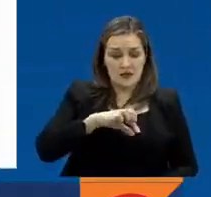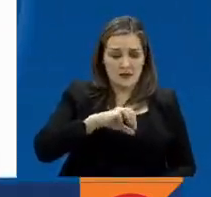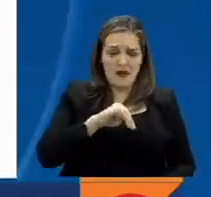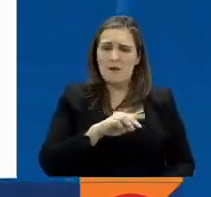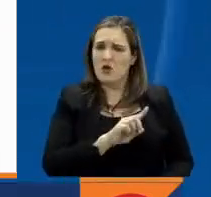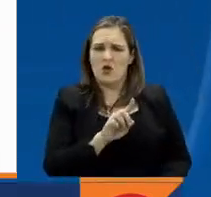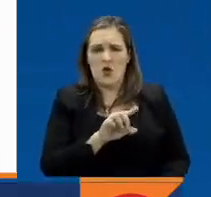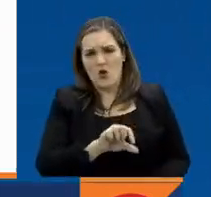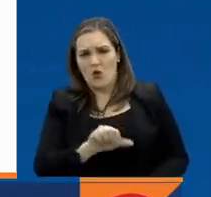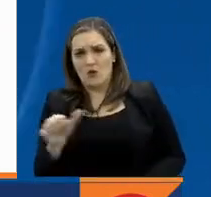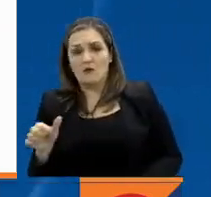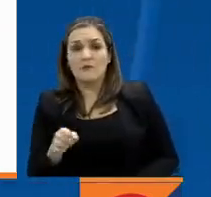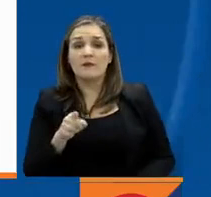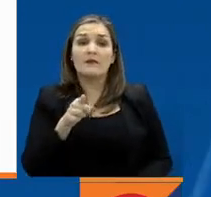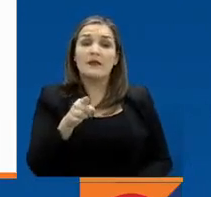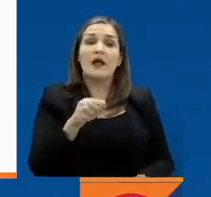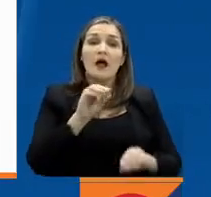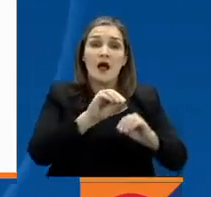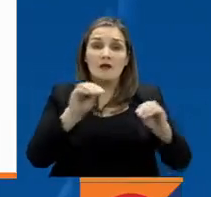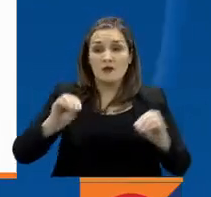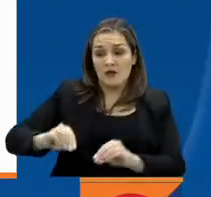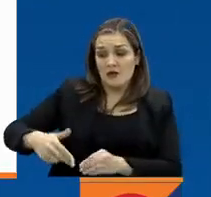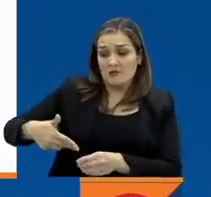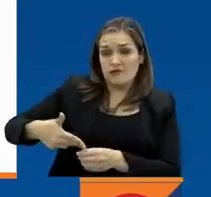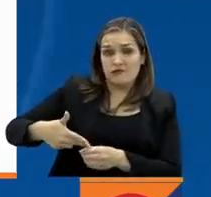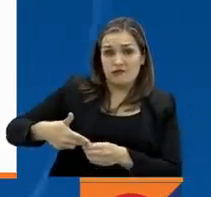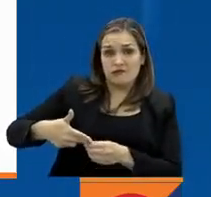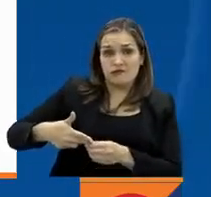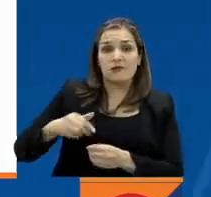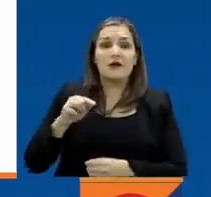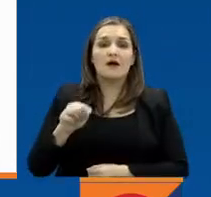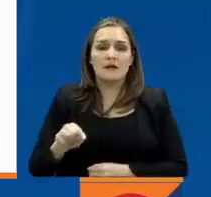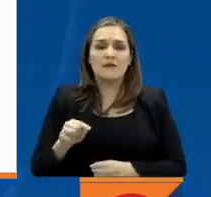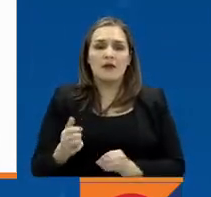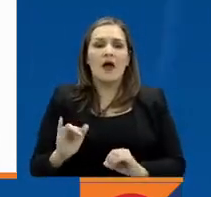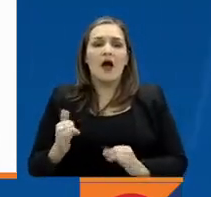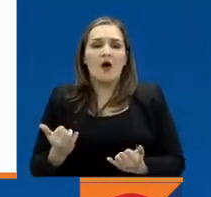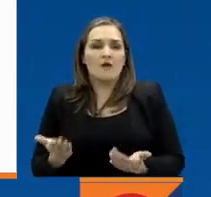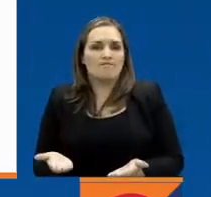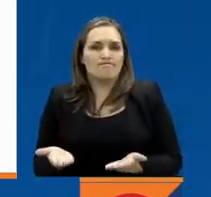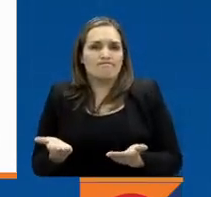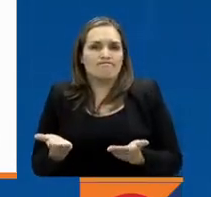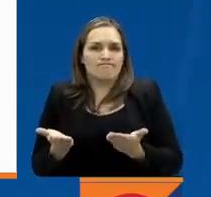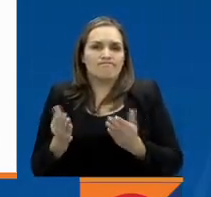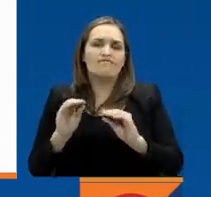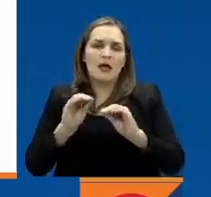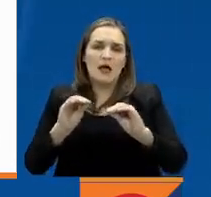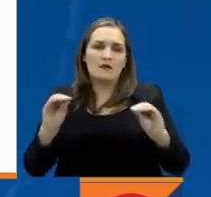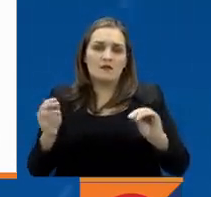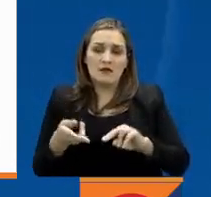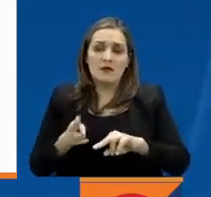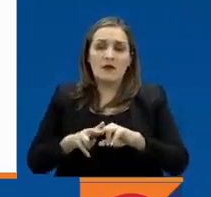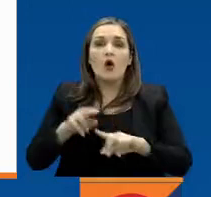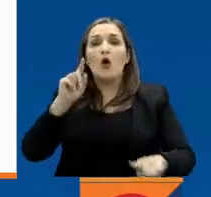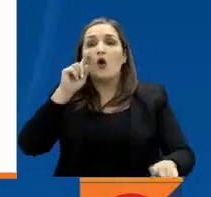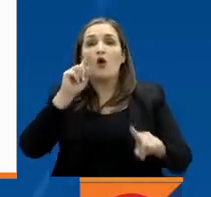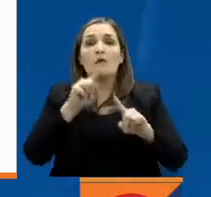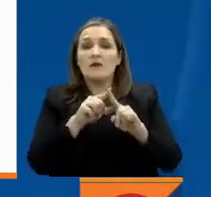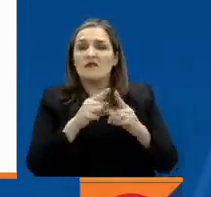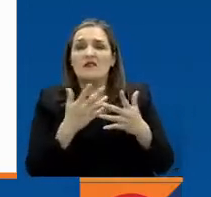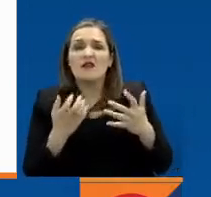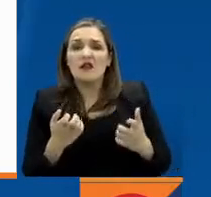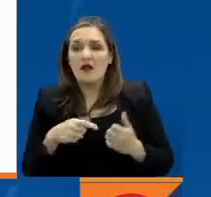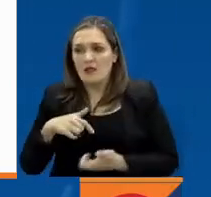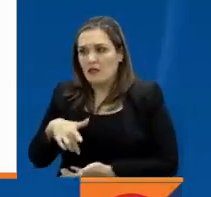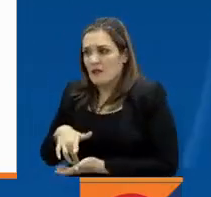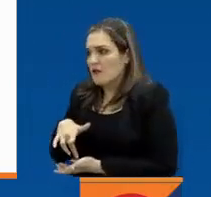los consumidores de gasolina les decimos que retomaremos la senda de crecimiento de precios y que el objetivo no será más que disminuir el